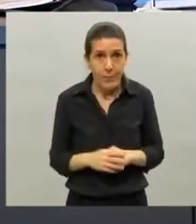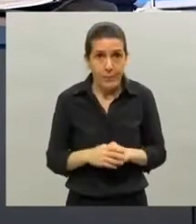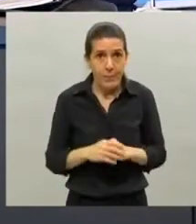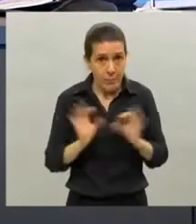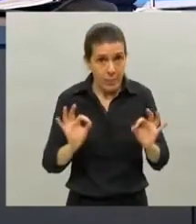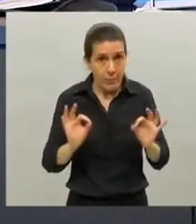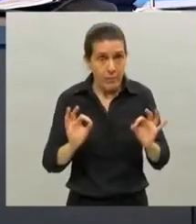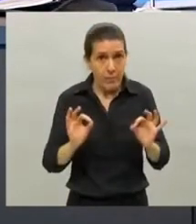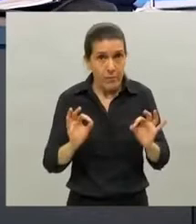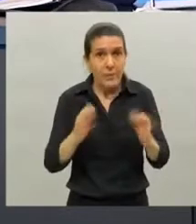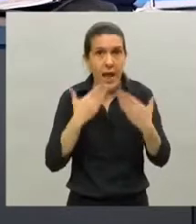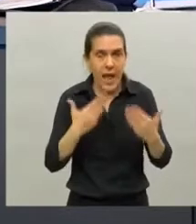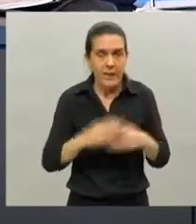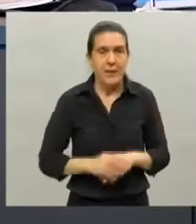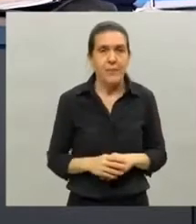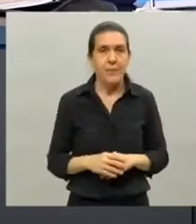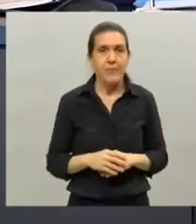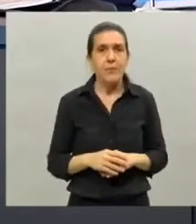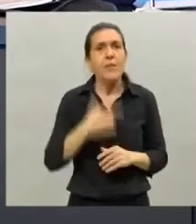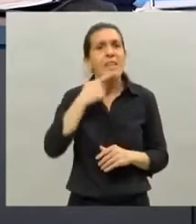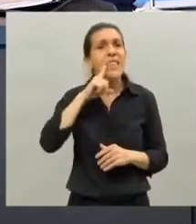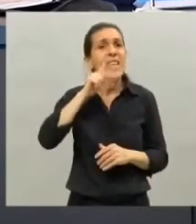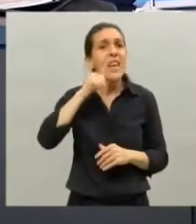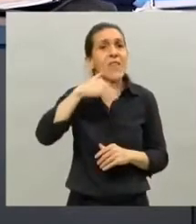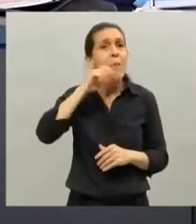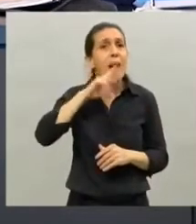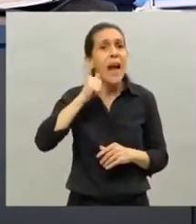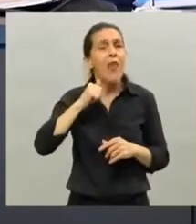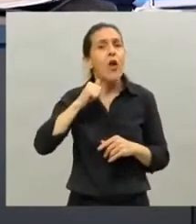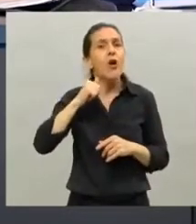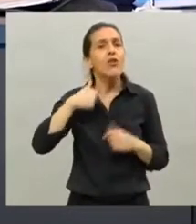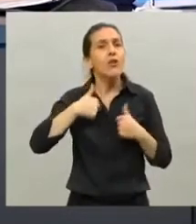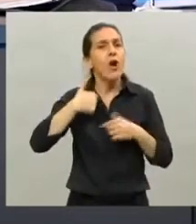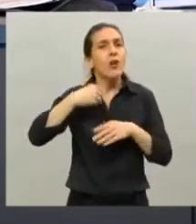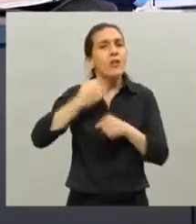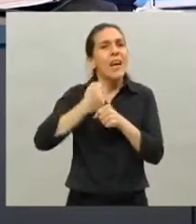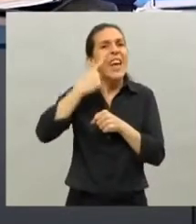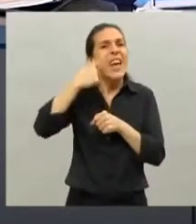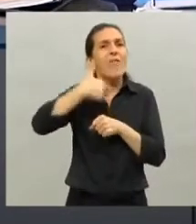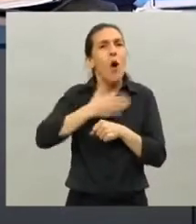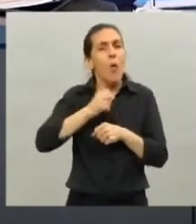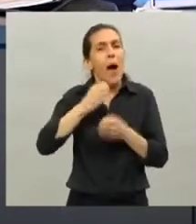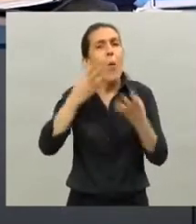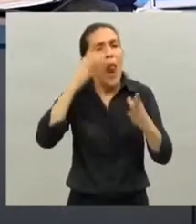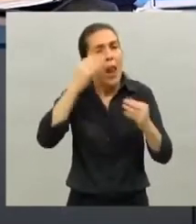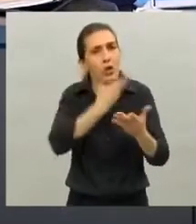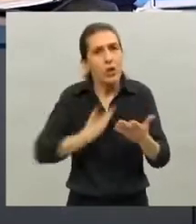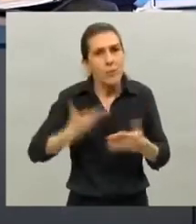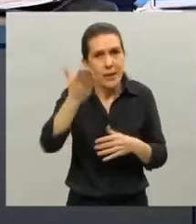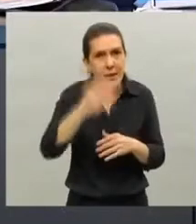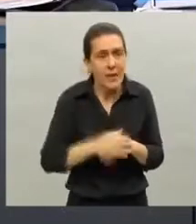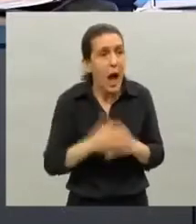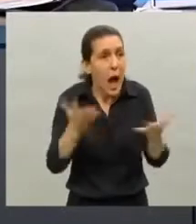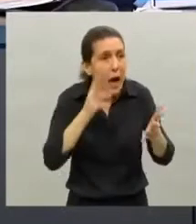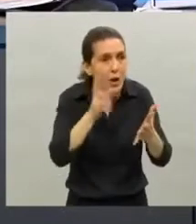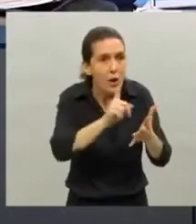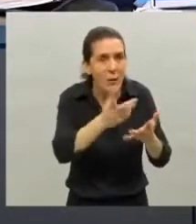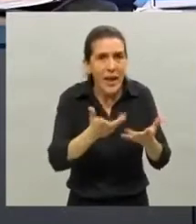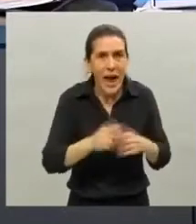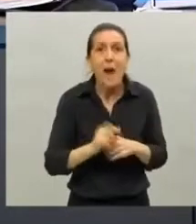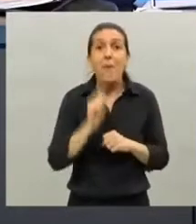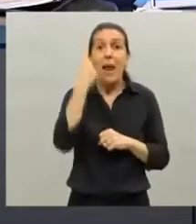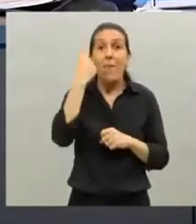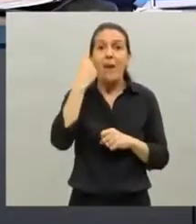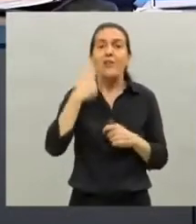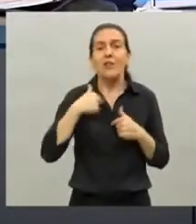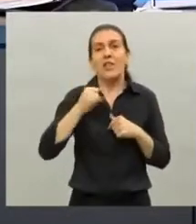¿Está? Gracias. Silvia Mercado, de Infobae. ¿Qué tal, presidente? Buenas noches. No te veía. Primero, perdón.